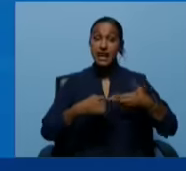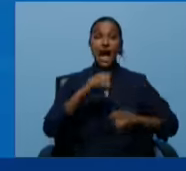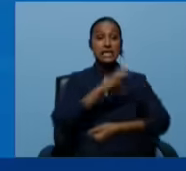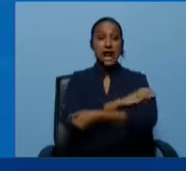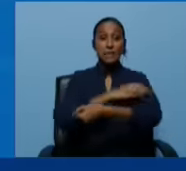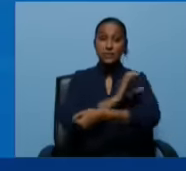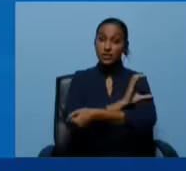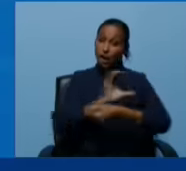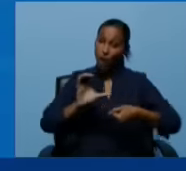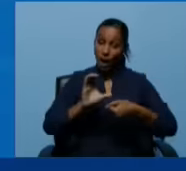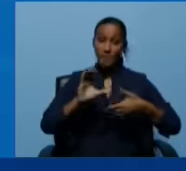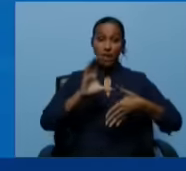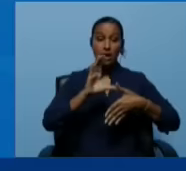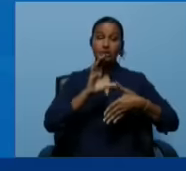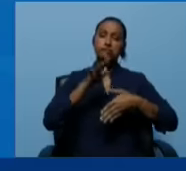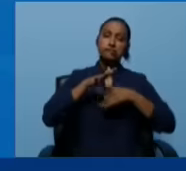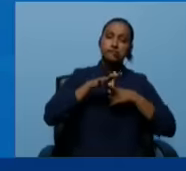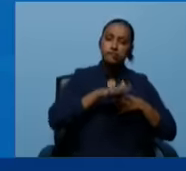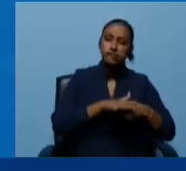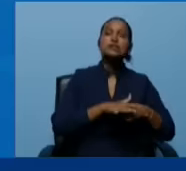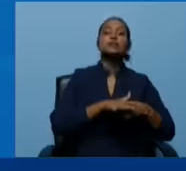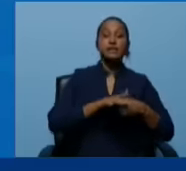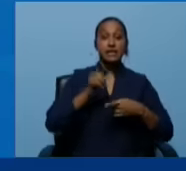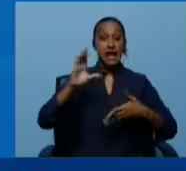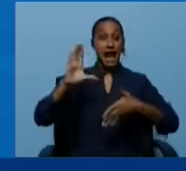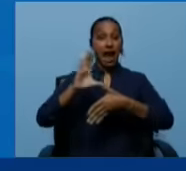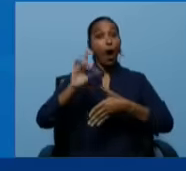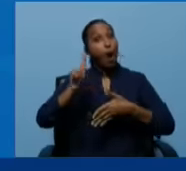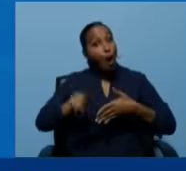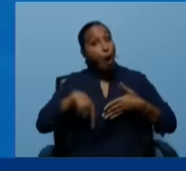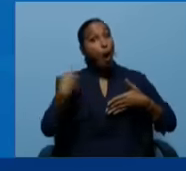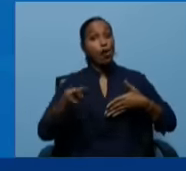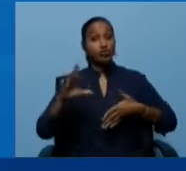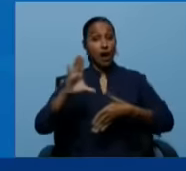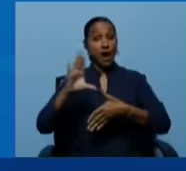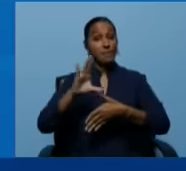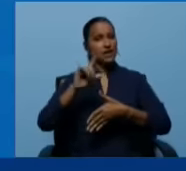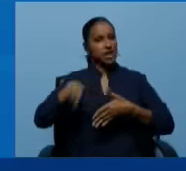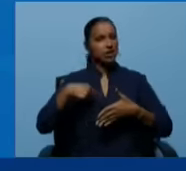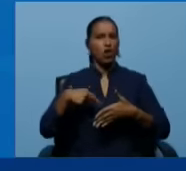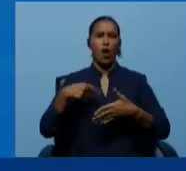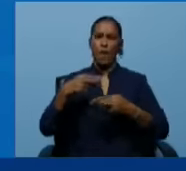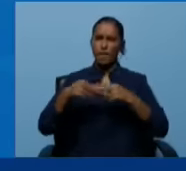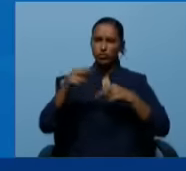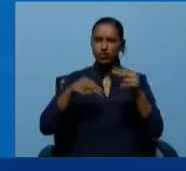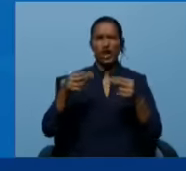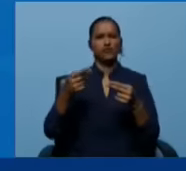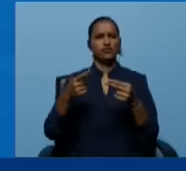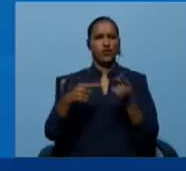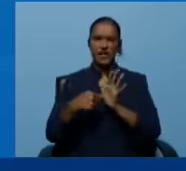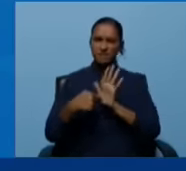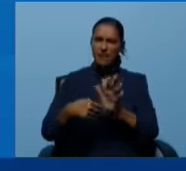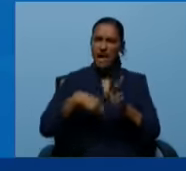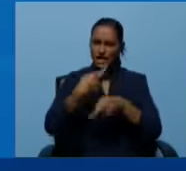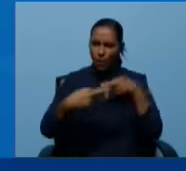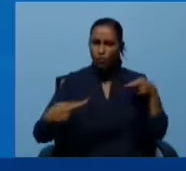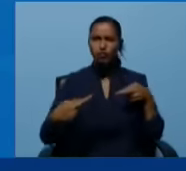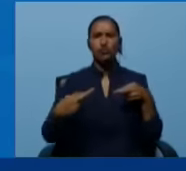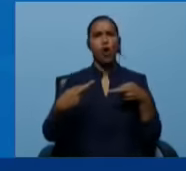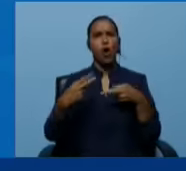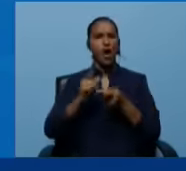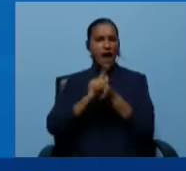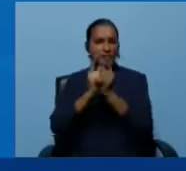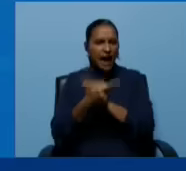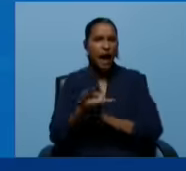y nuestra América en proceso de liberación, de rebeldía permanente, de construcción de lo nuevo. Ya